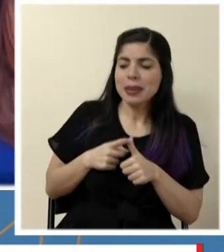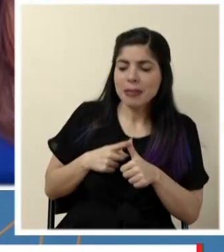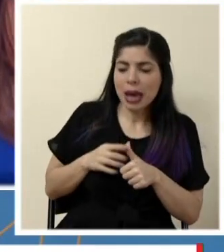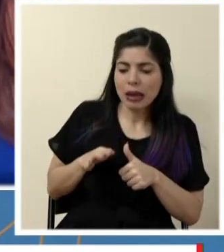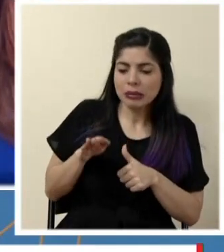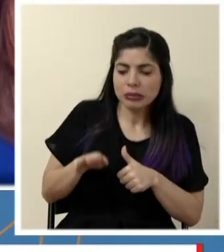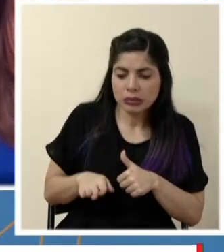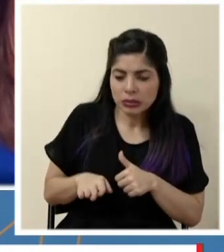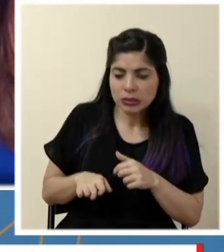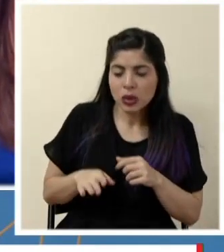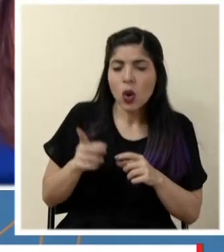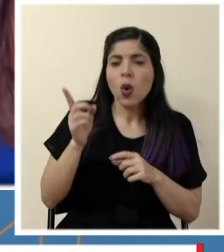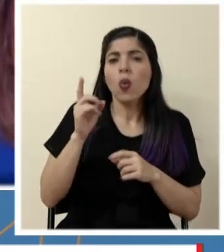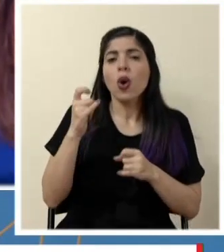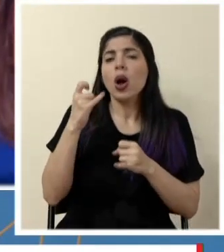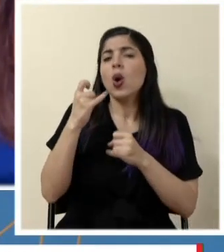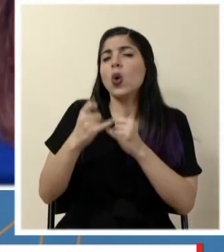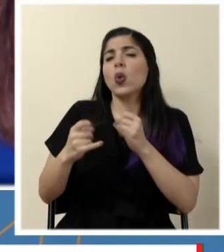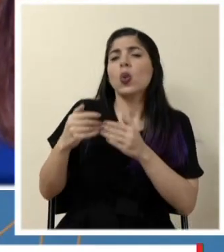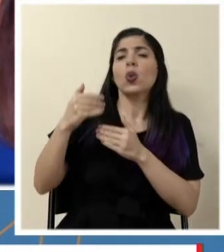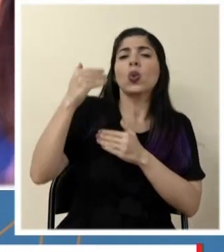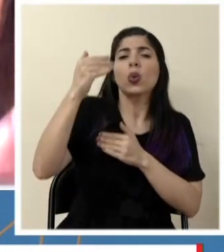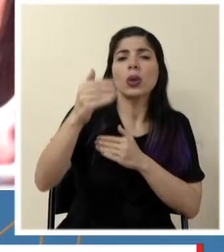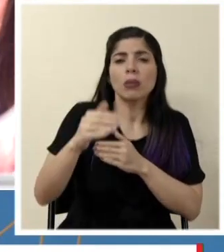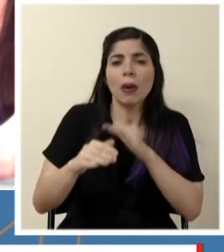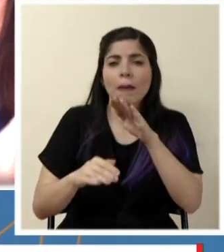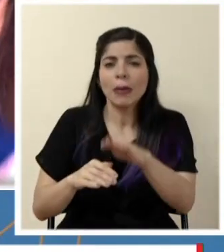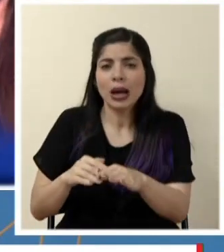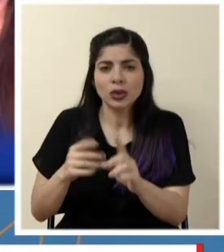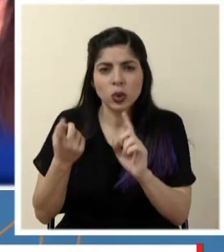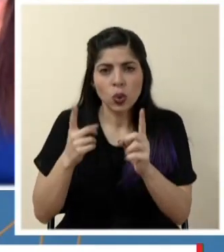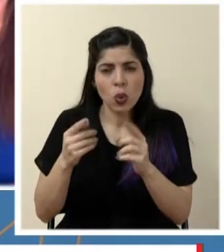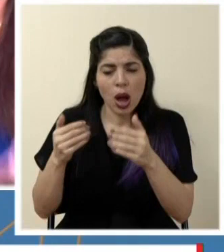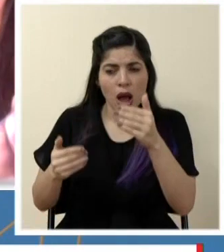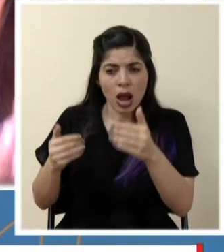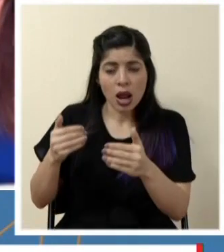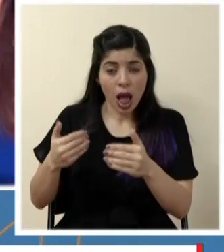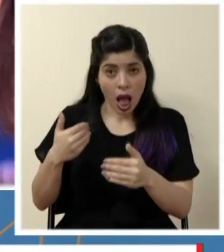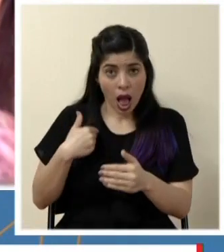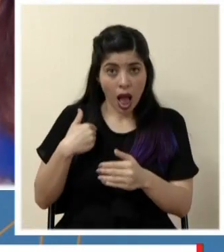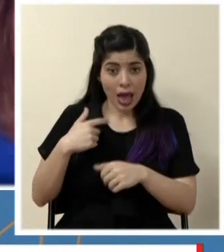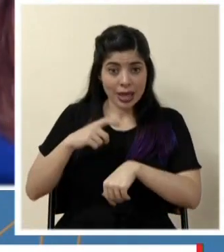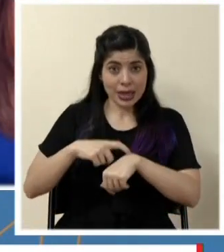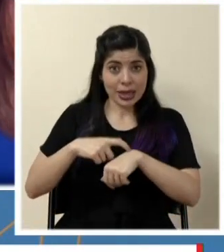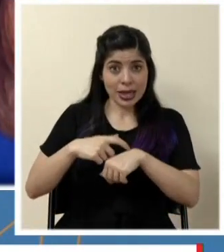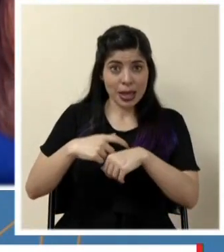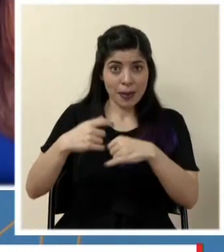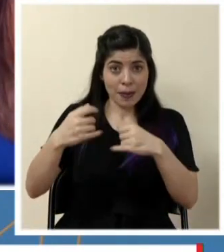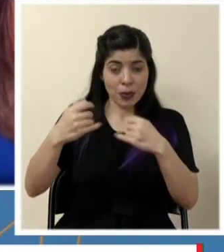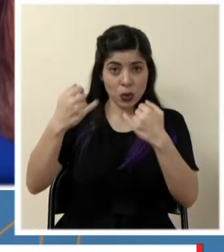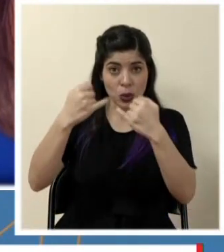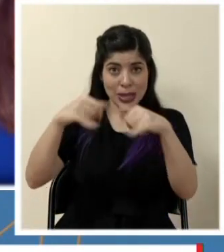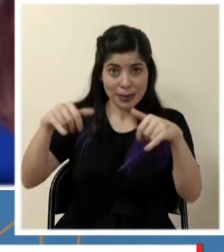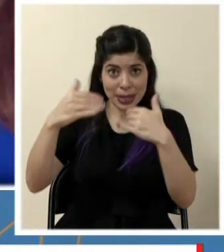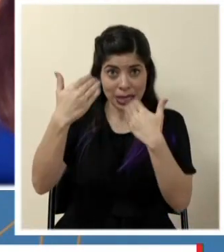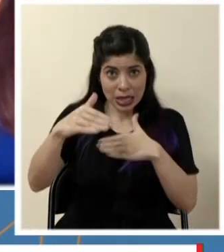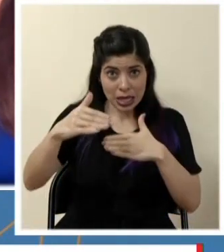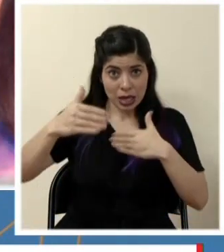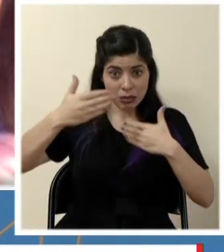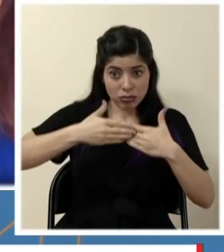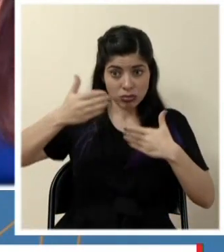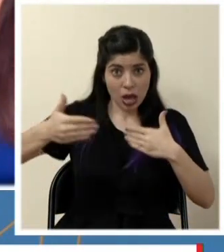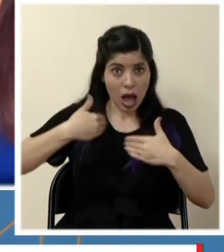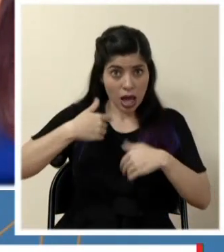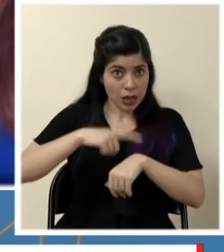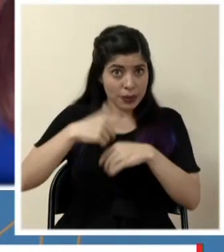serían las últimas que se podrían modificar? Y si va a haber un plazo entre ellas para irlas poniendo en vigencia.